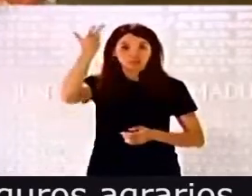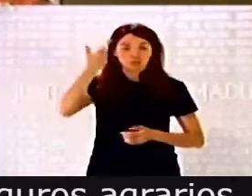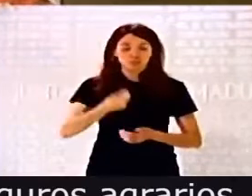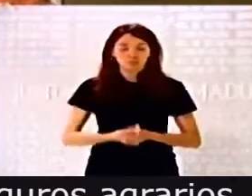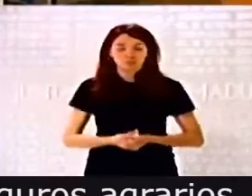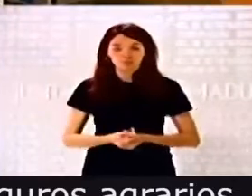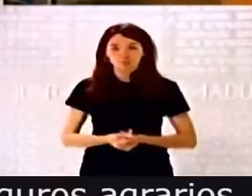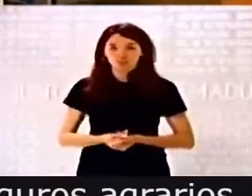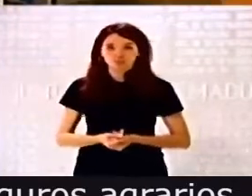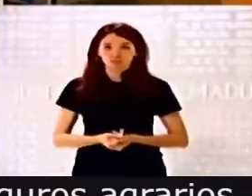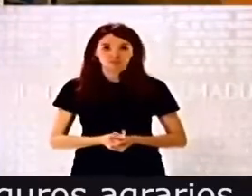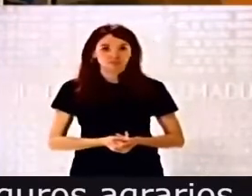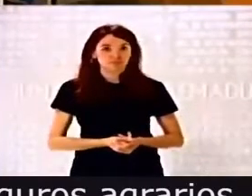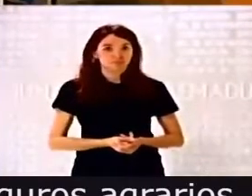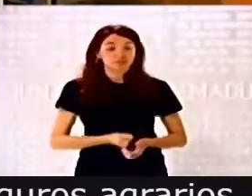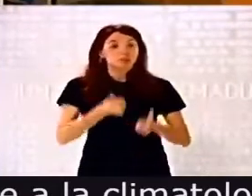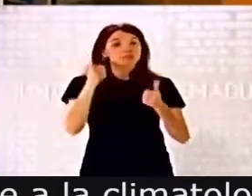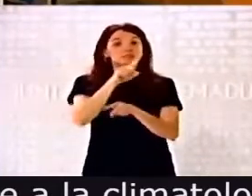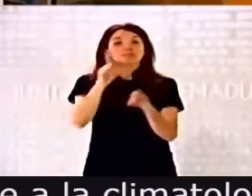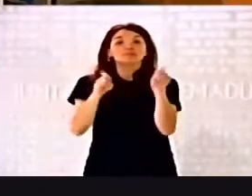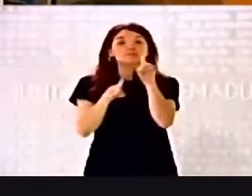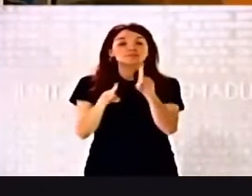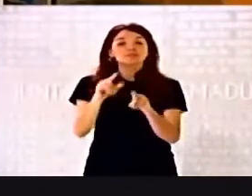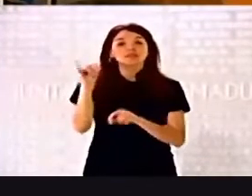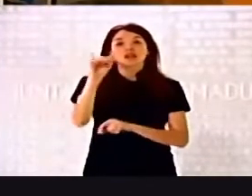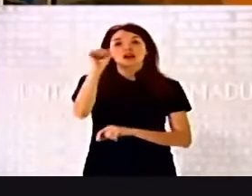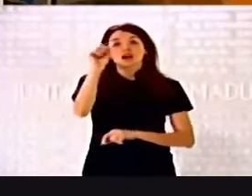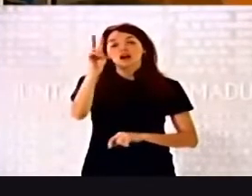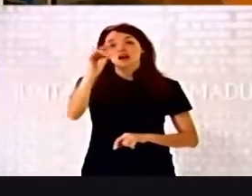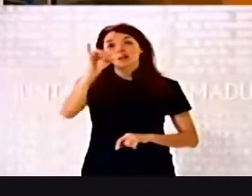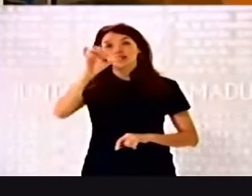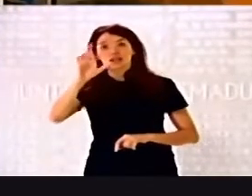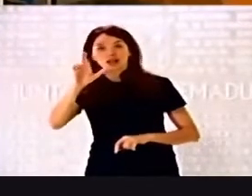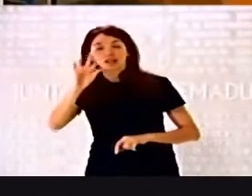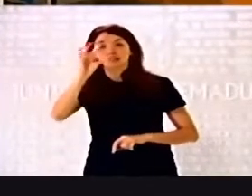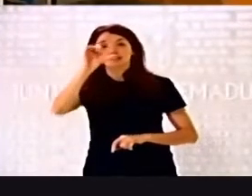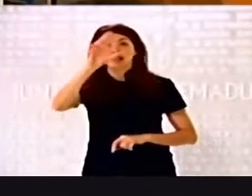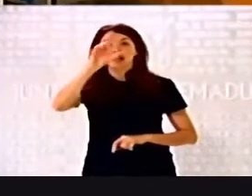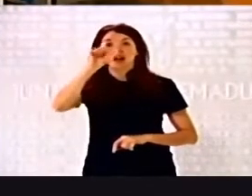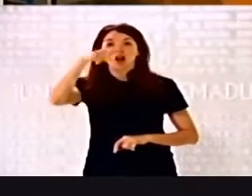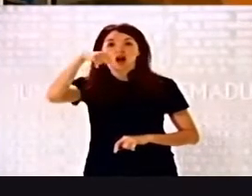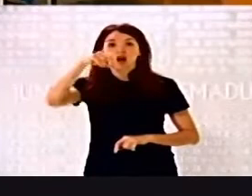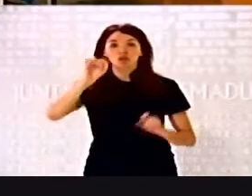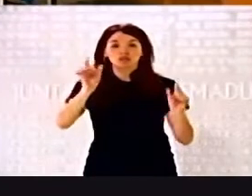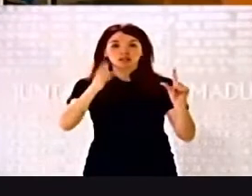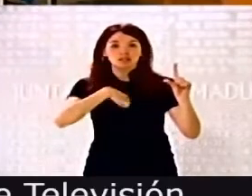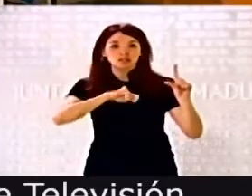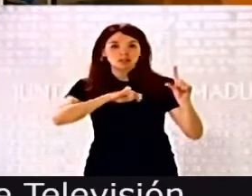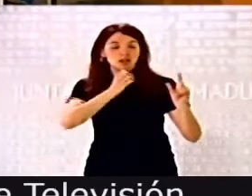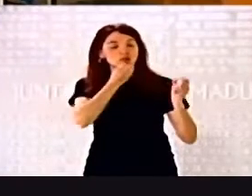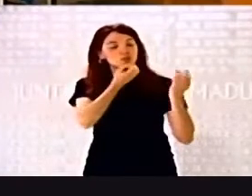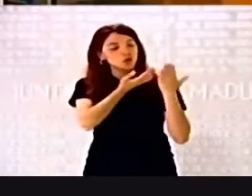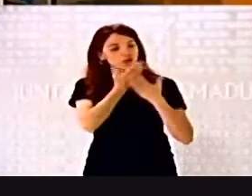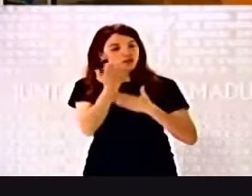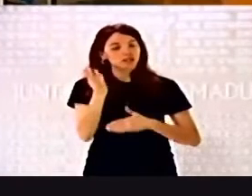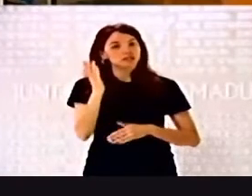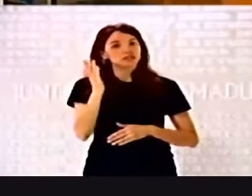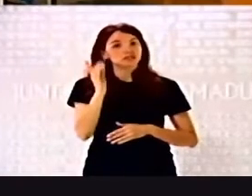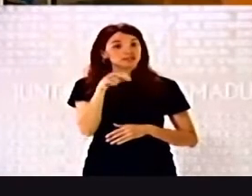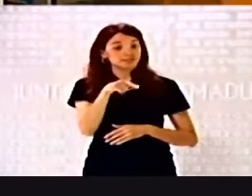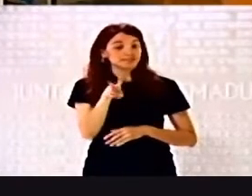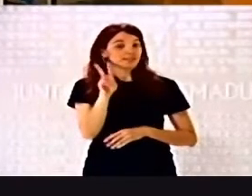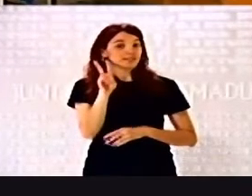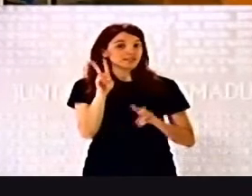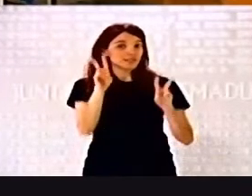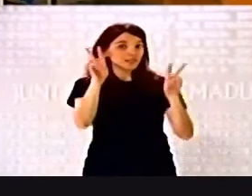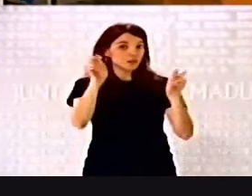¿Alguna pregunta más? Sí, Javier Serrano, de Televisión Española. Sí, buenos días. Simplemente respecto a esa agenda para